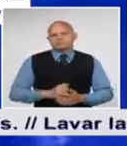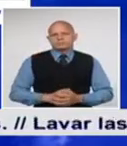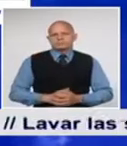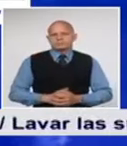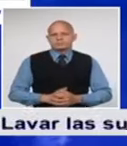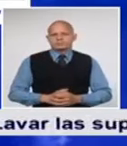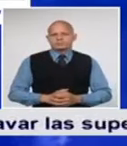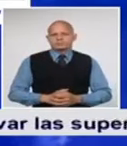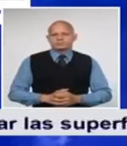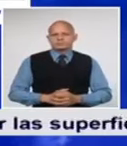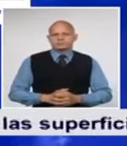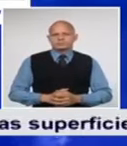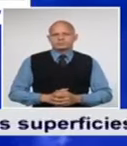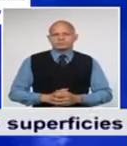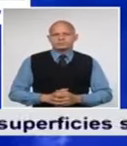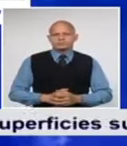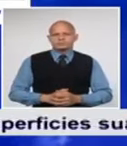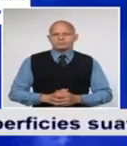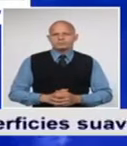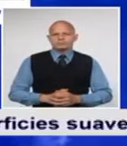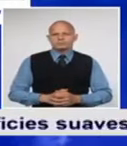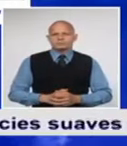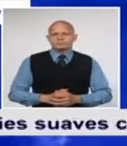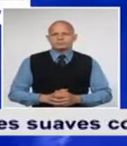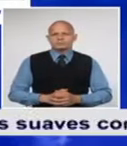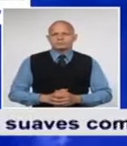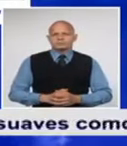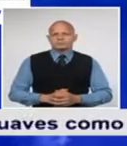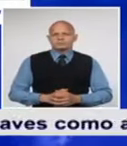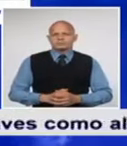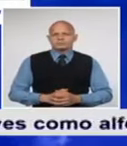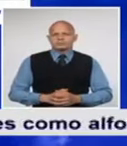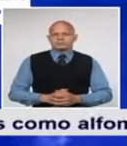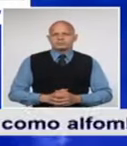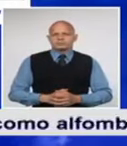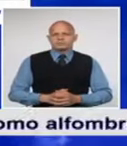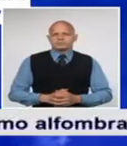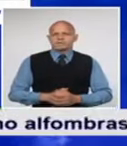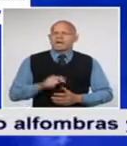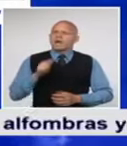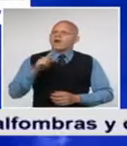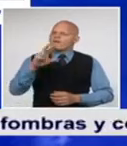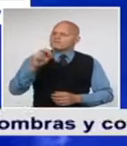las personas que ayer fallecieron con COVID. Estamos hablando de